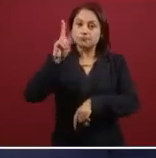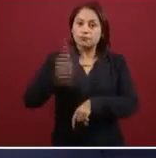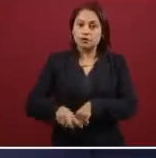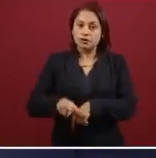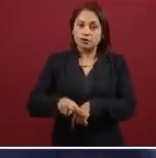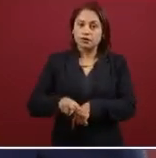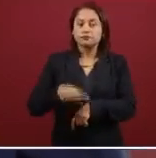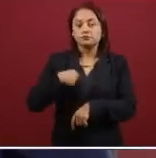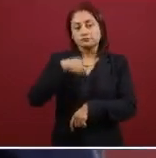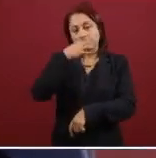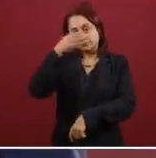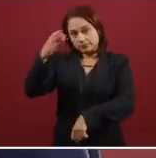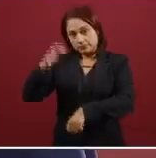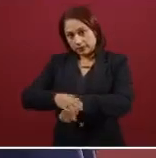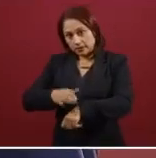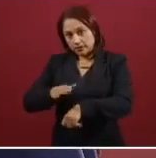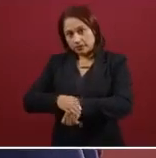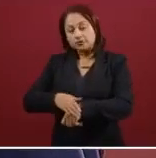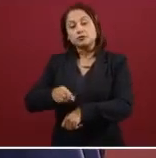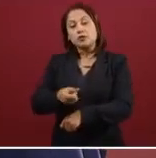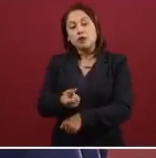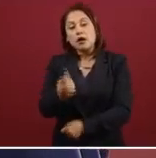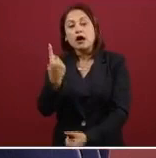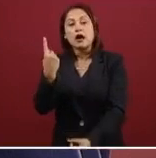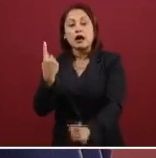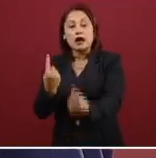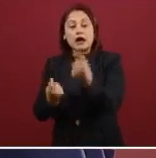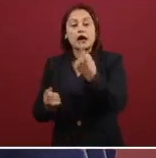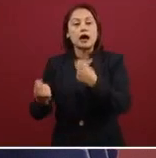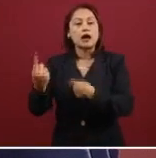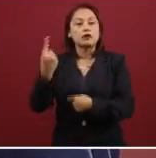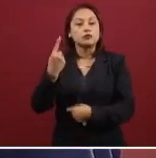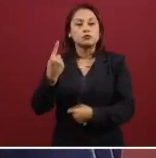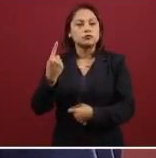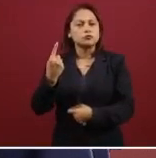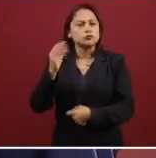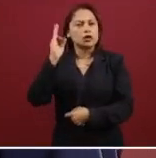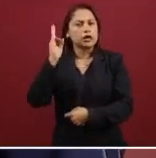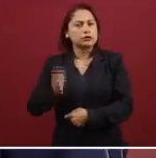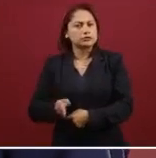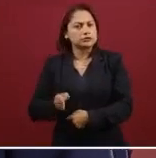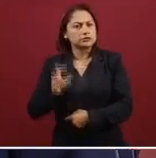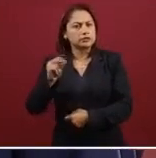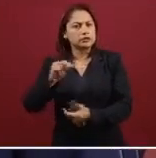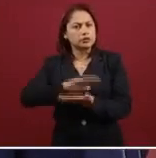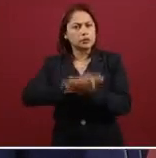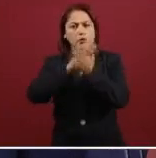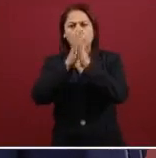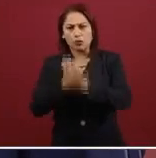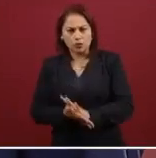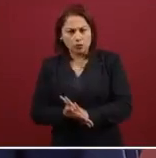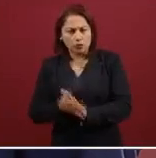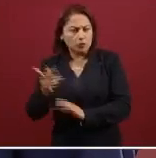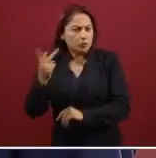con la política económica que estamos aplicando y con la política en general,